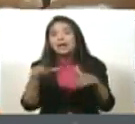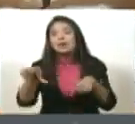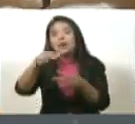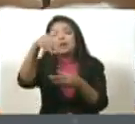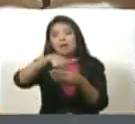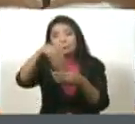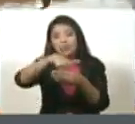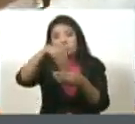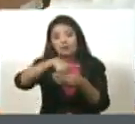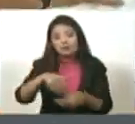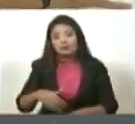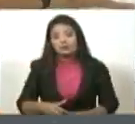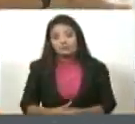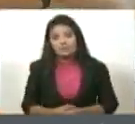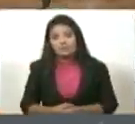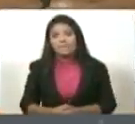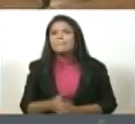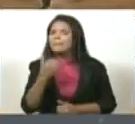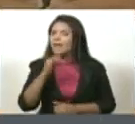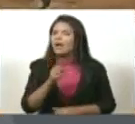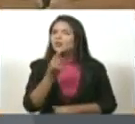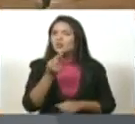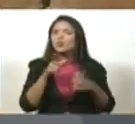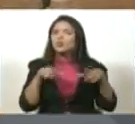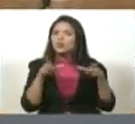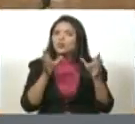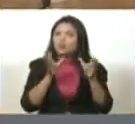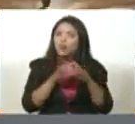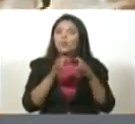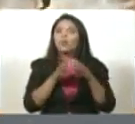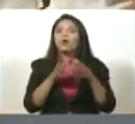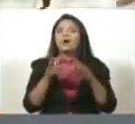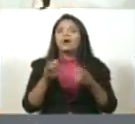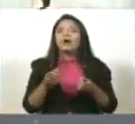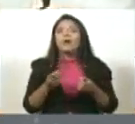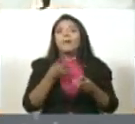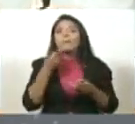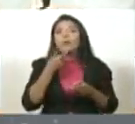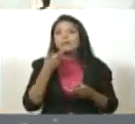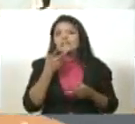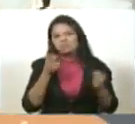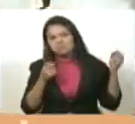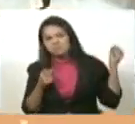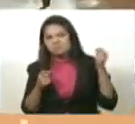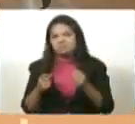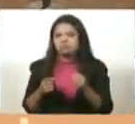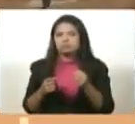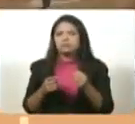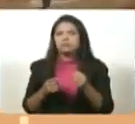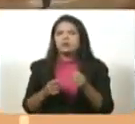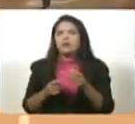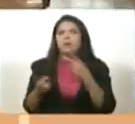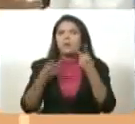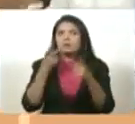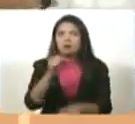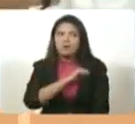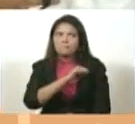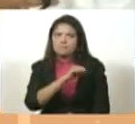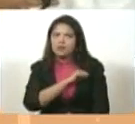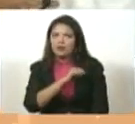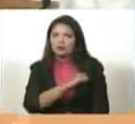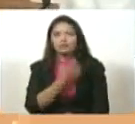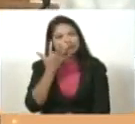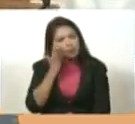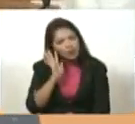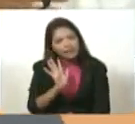electoral. Hay un sector de la vida política venezolana que ha querido imponer la política del miedo. Creo que